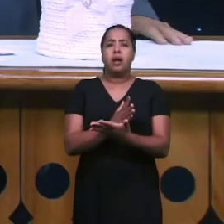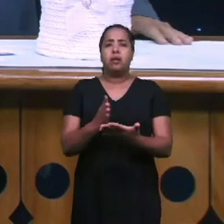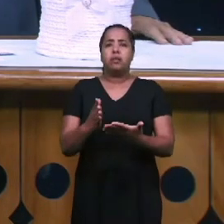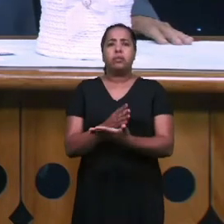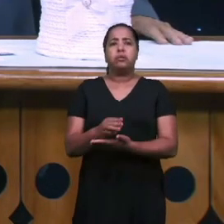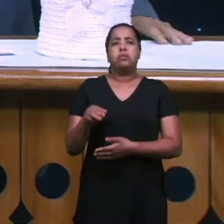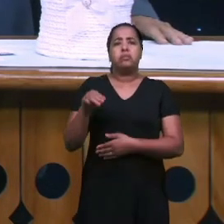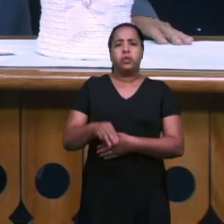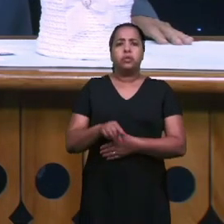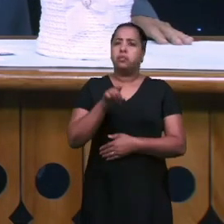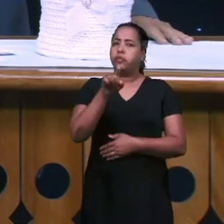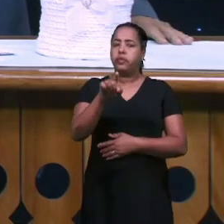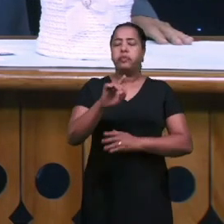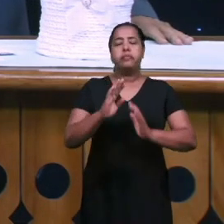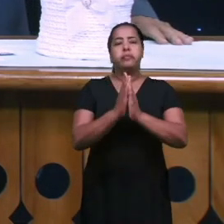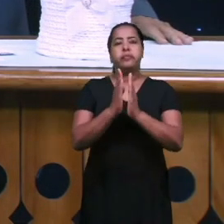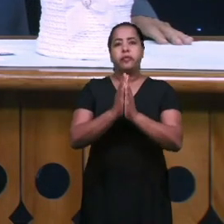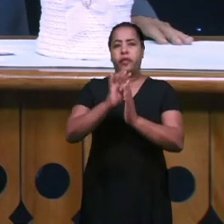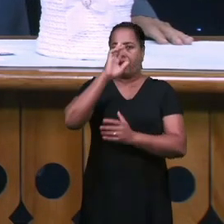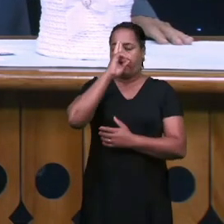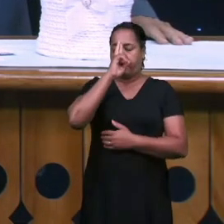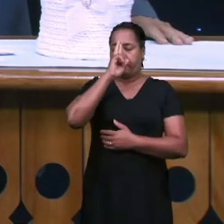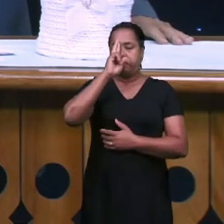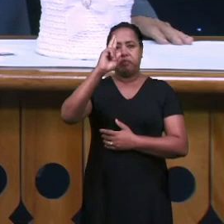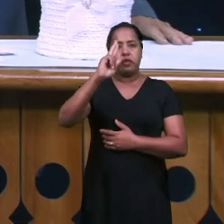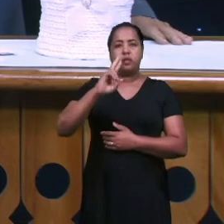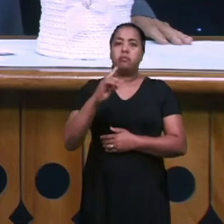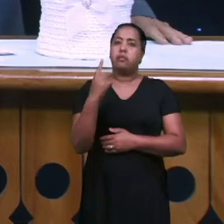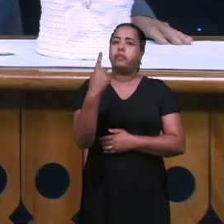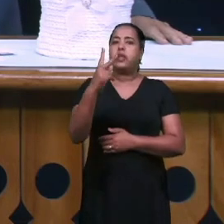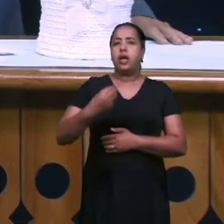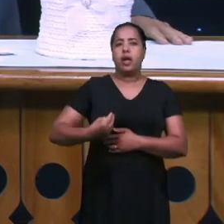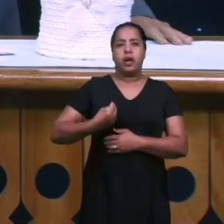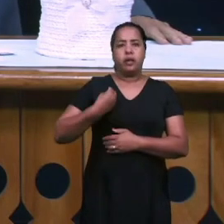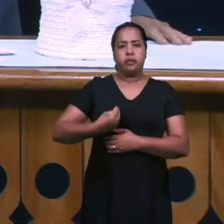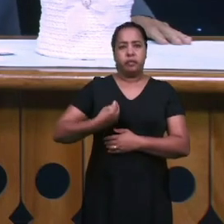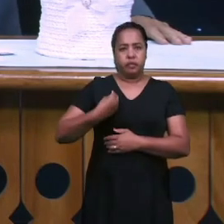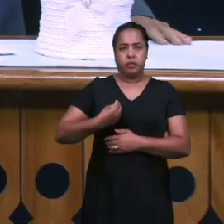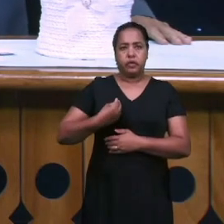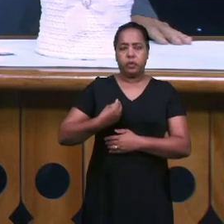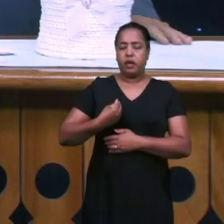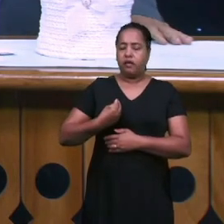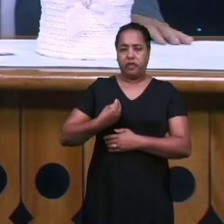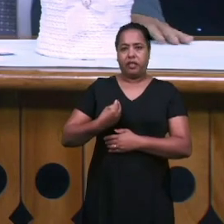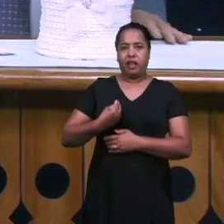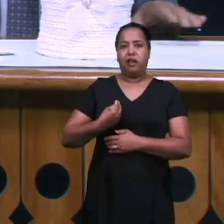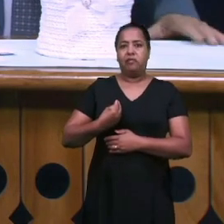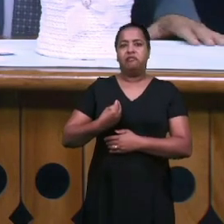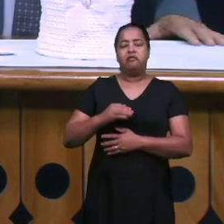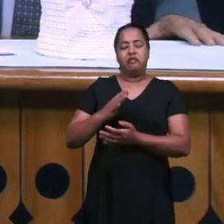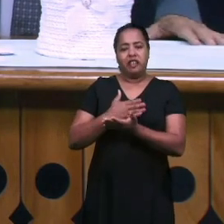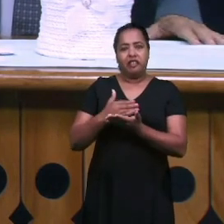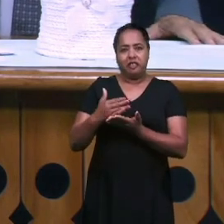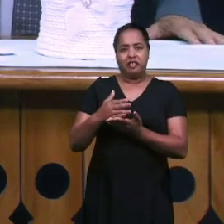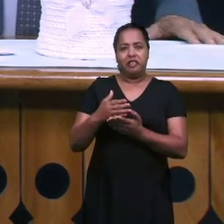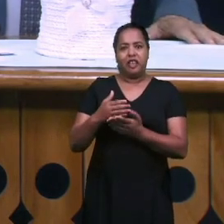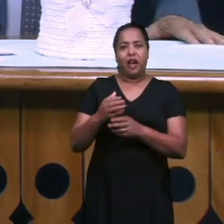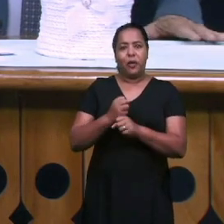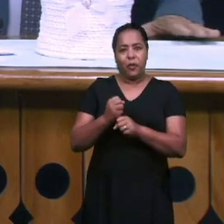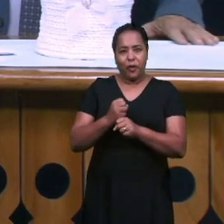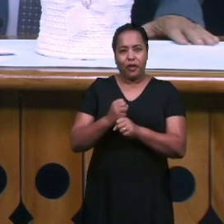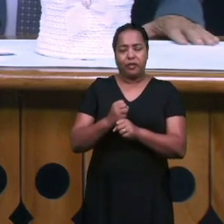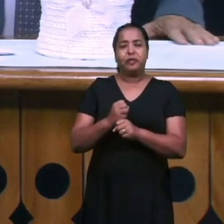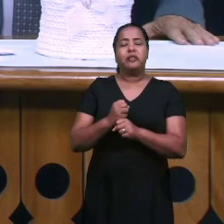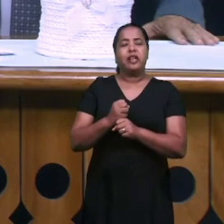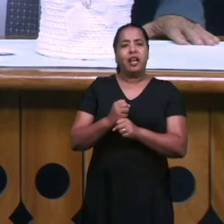minutos va a estar en oración al Señor, va a estar colocando su vida, glorificando al Señor por este